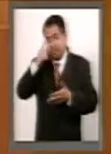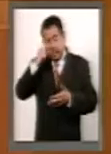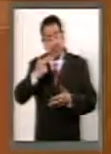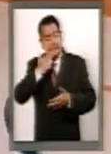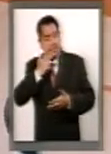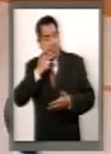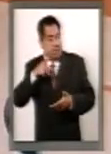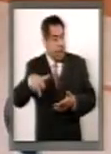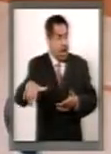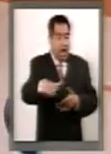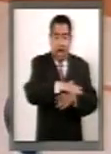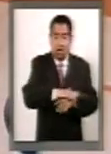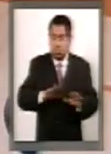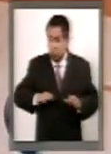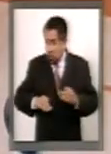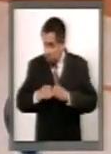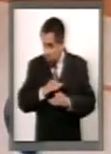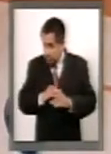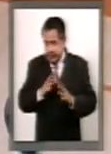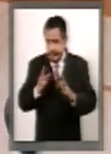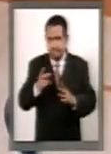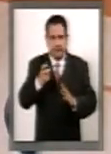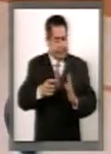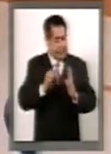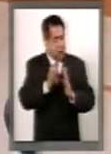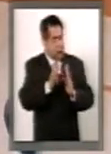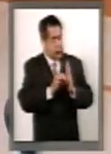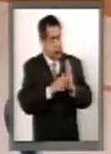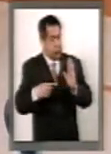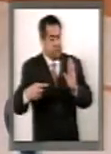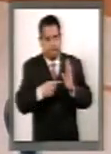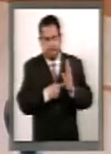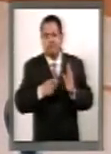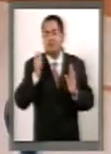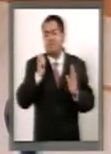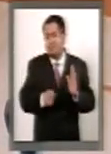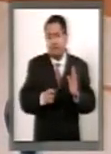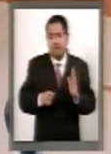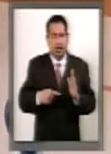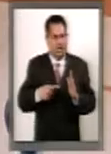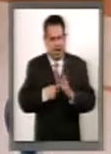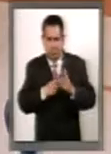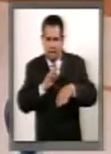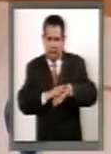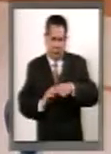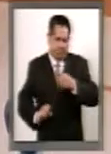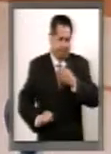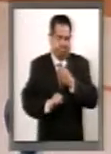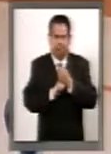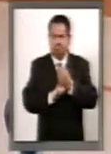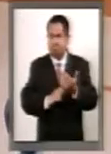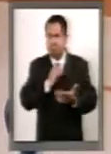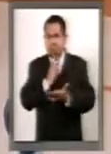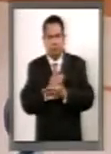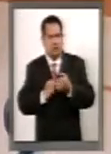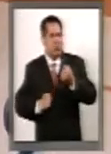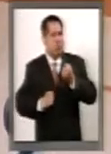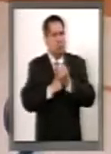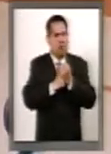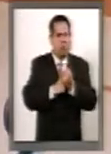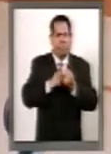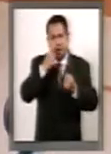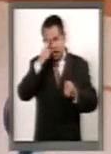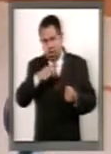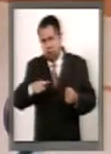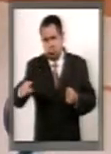viabilidad, hoy día nuestra Constitución se afirma como el gran basamento único para los grandes